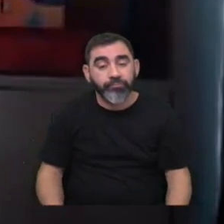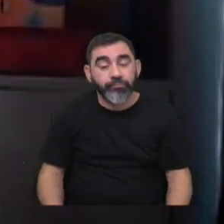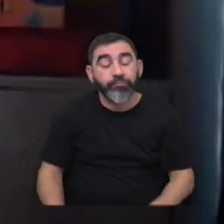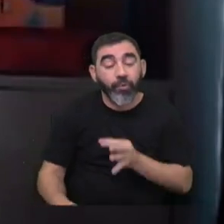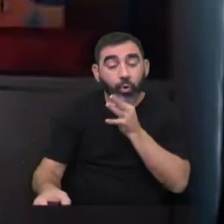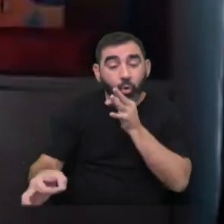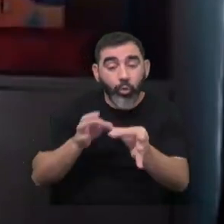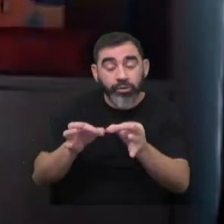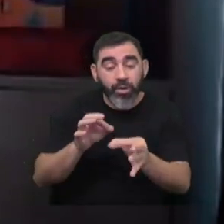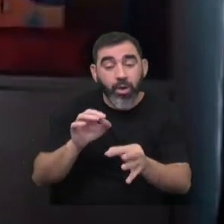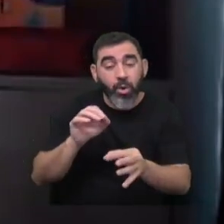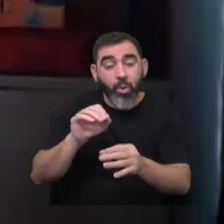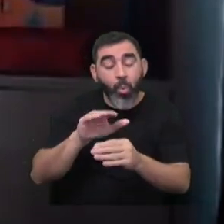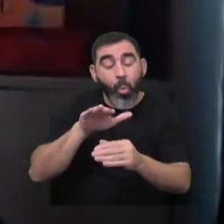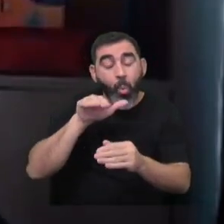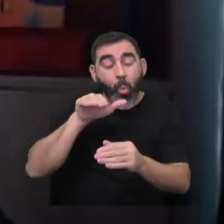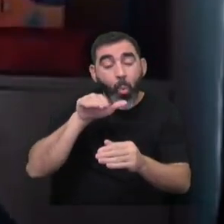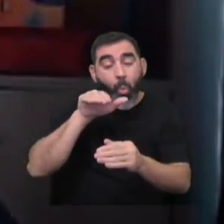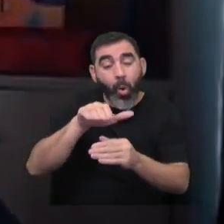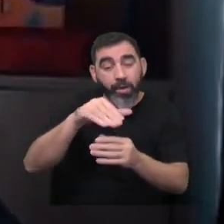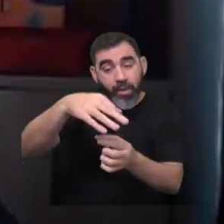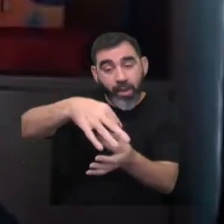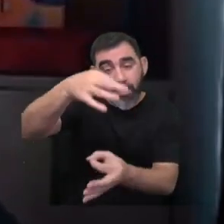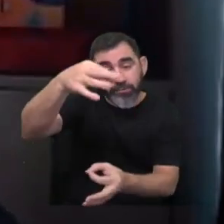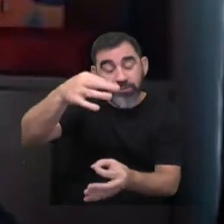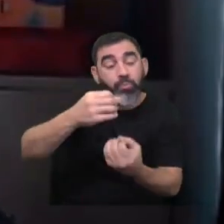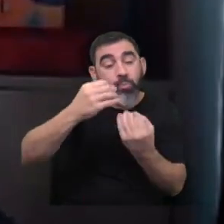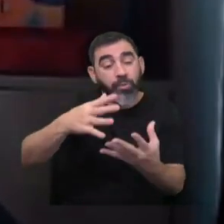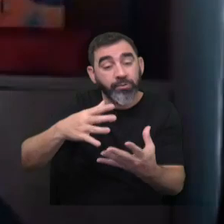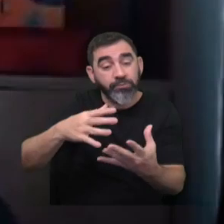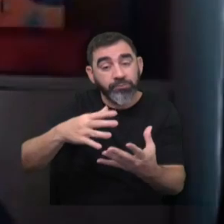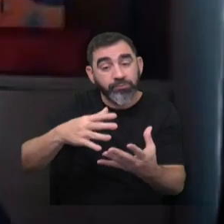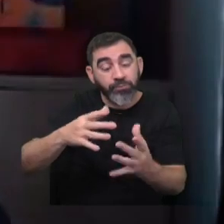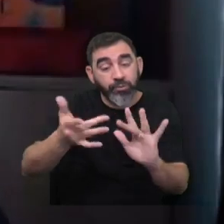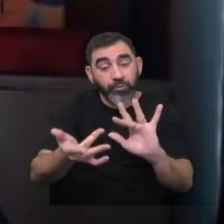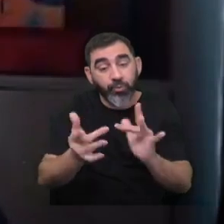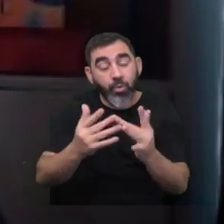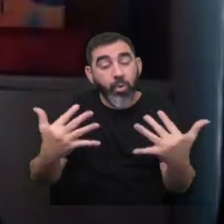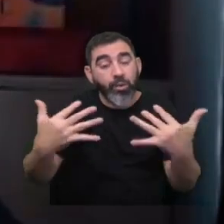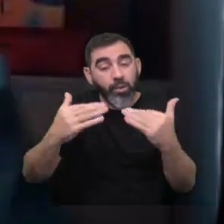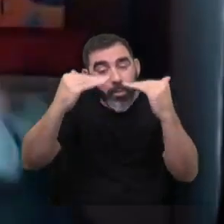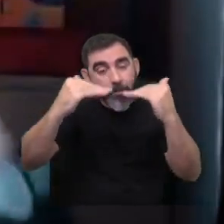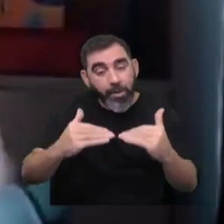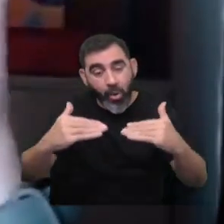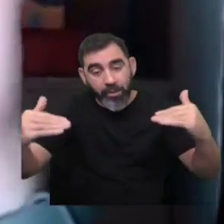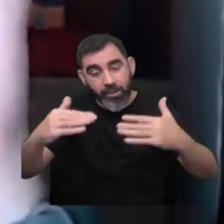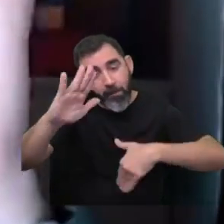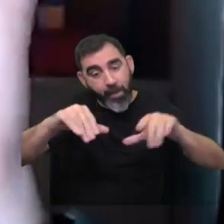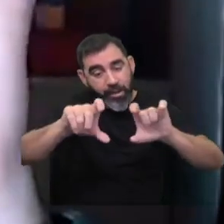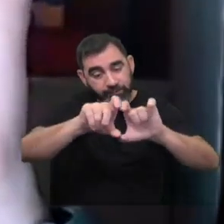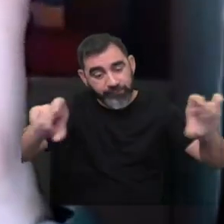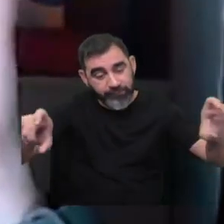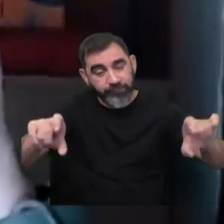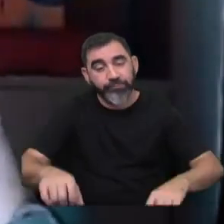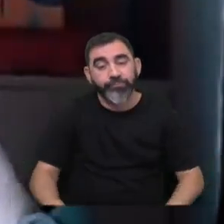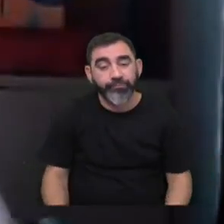guardar la botella de forma vertical porque la superficie que está en contacto con el aire va a ser menor de esta manera que si está de esta